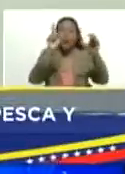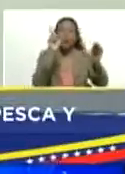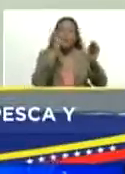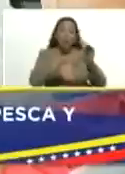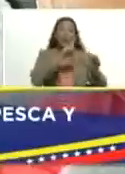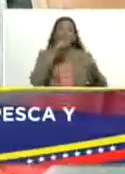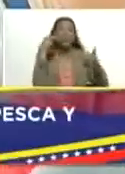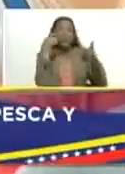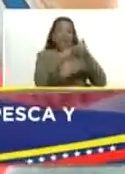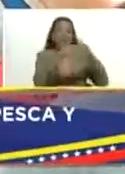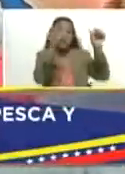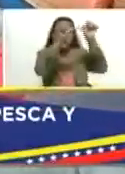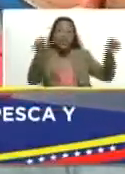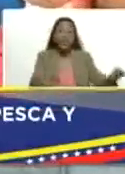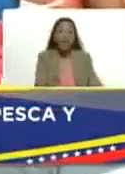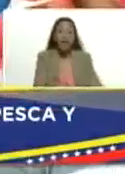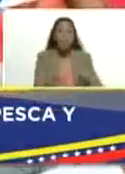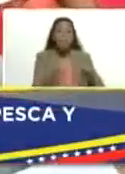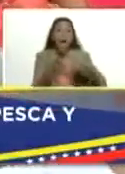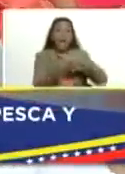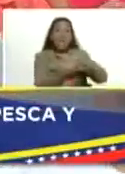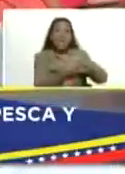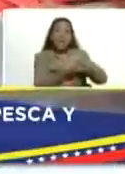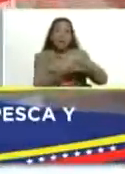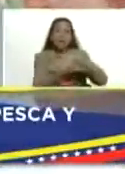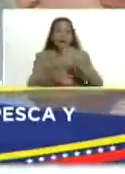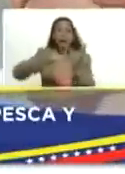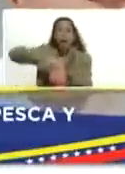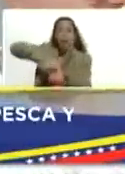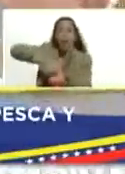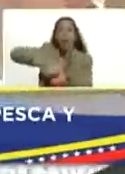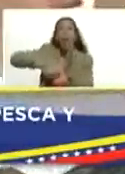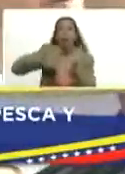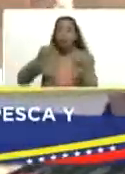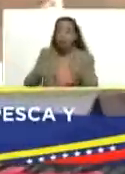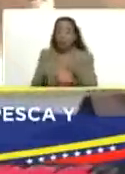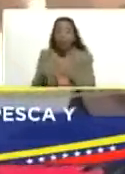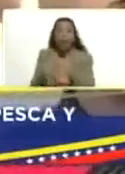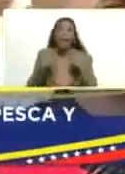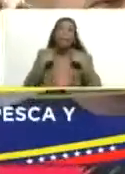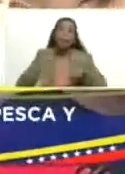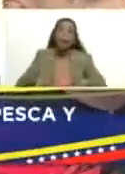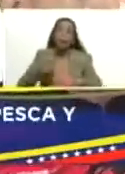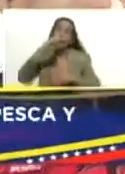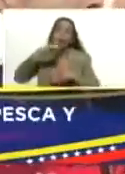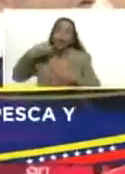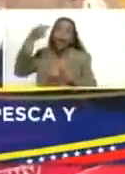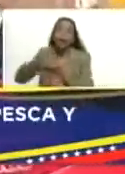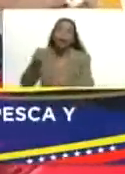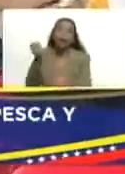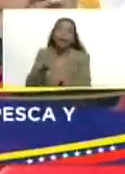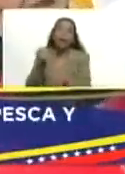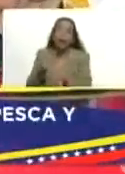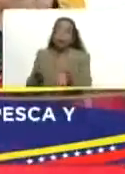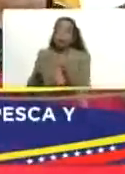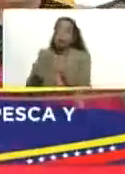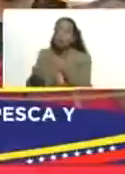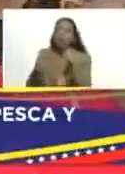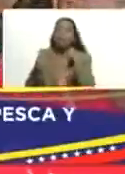sistema Patria, un sistema de dignidad, uno de los más importantes y me atrevería a decir que a nivel mundial, porque además es un sistema único como